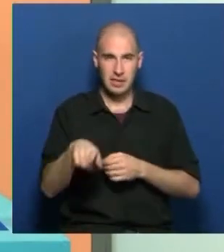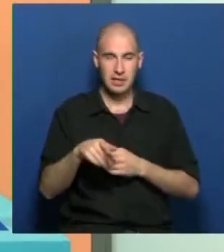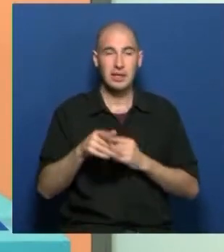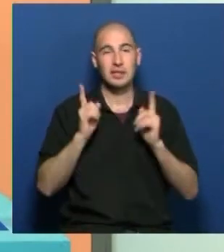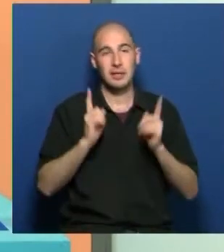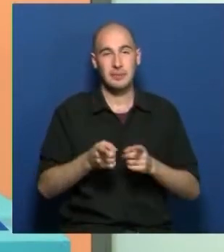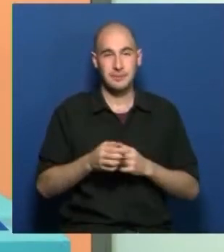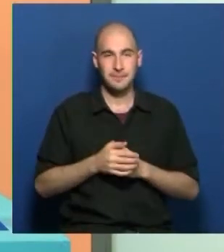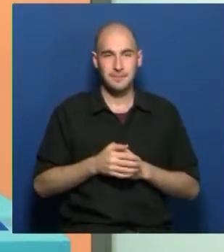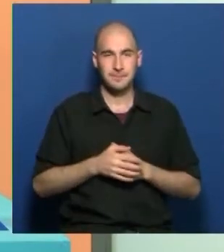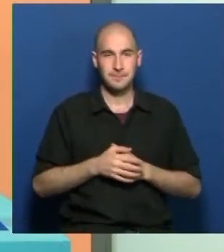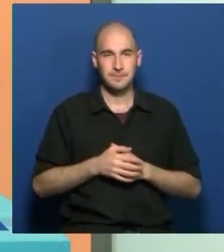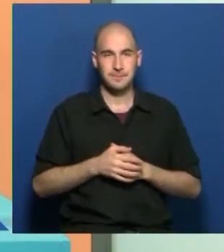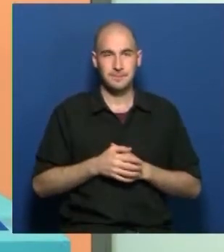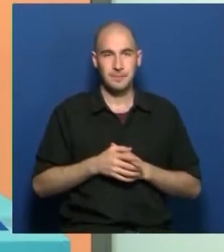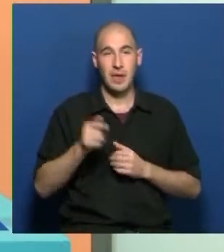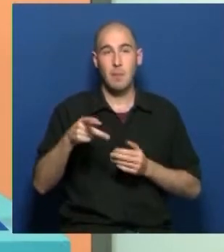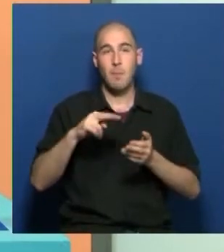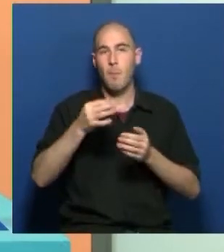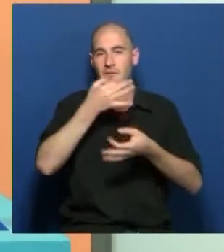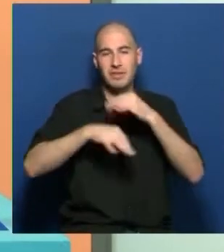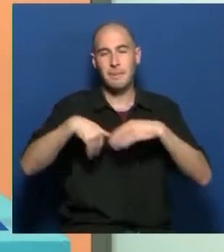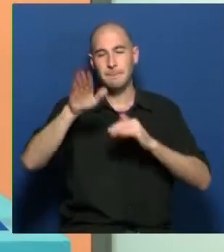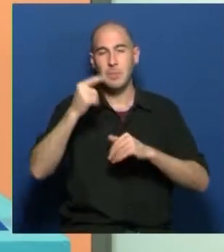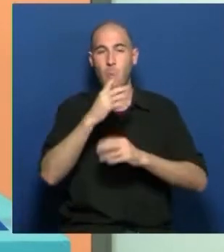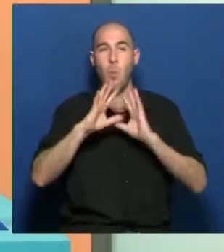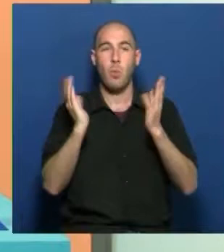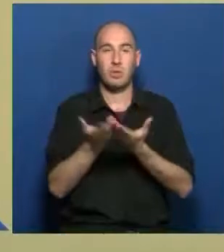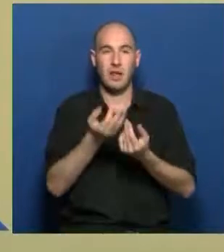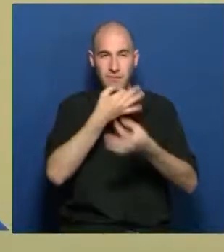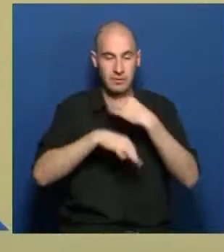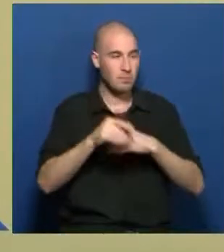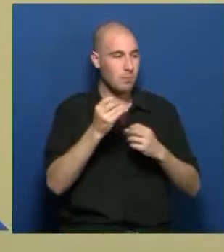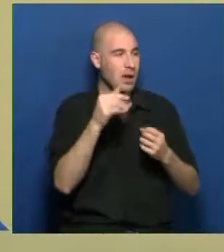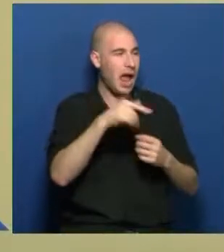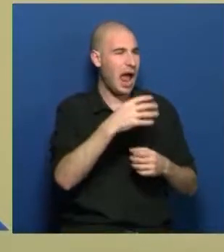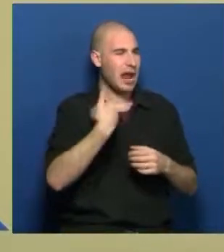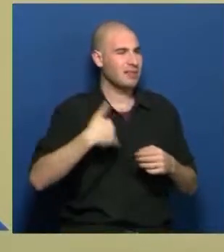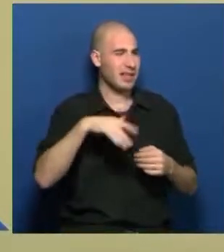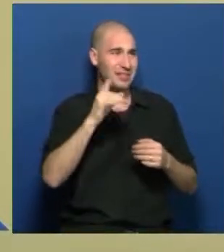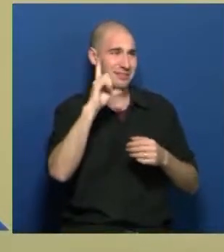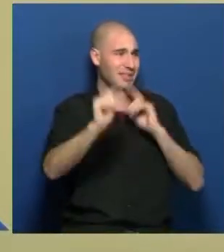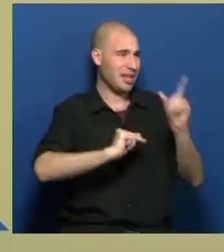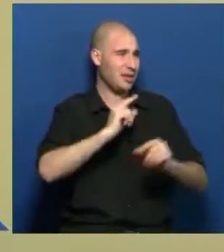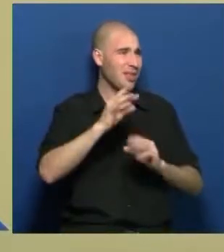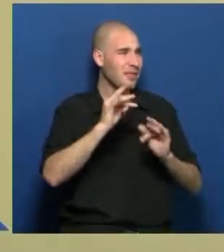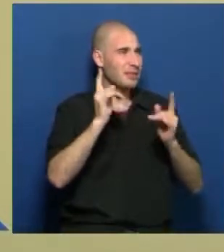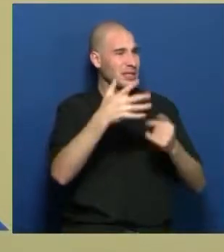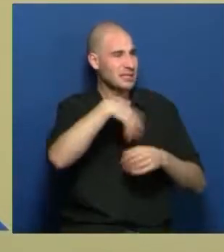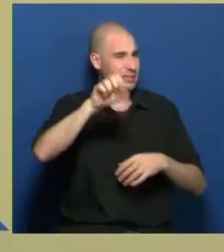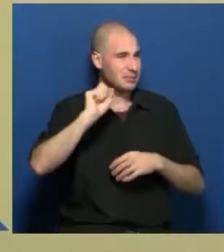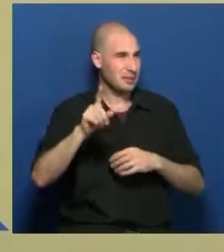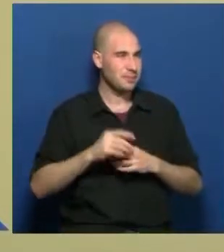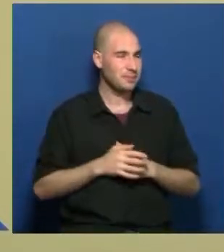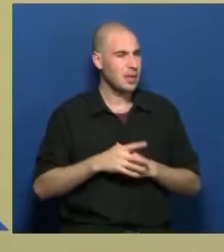es probablemente el proveedor mundial de vino hoy. Sí, y sobre todo por la ubicación. Argentina está lejos de todo y se complica también por la logística.